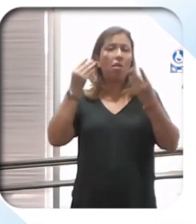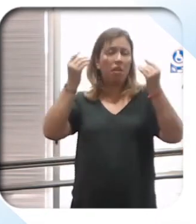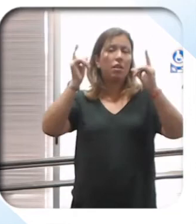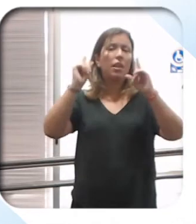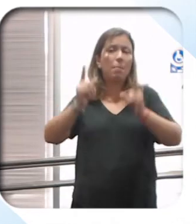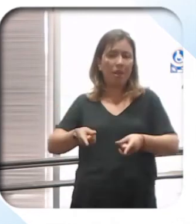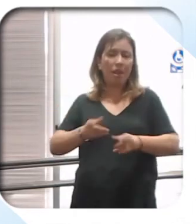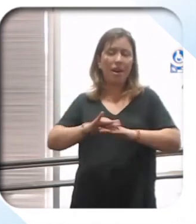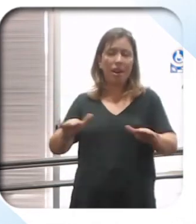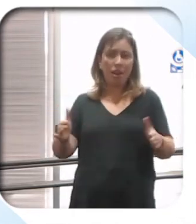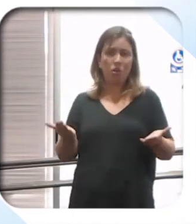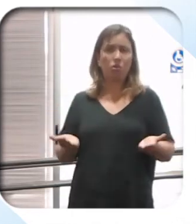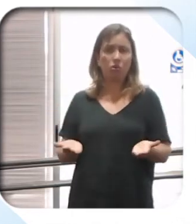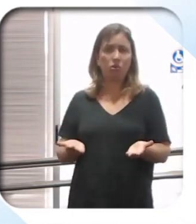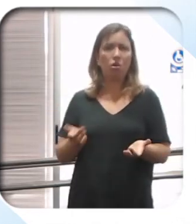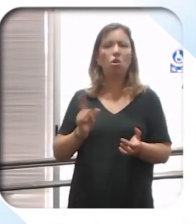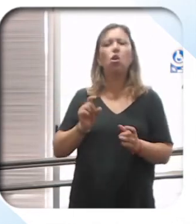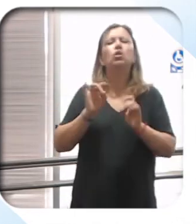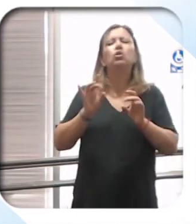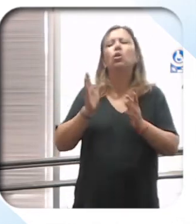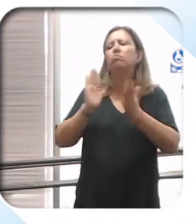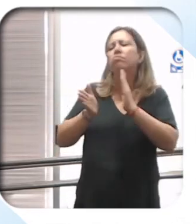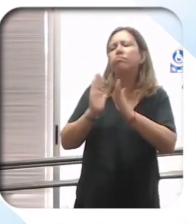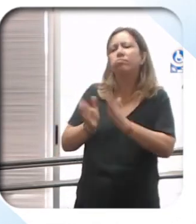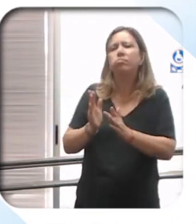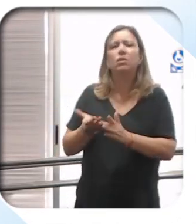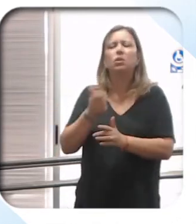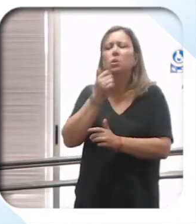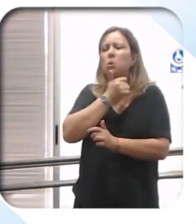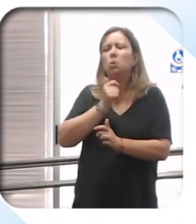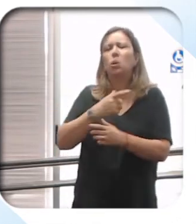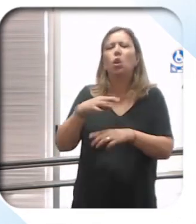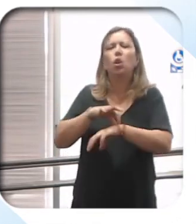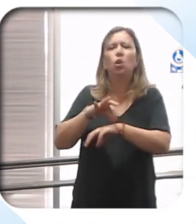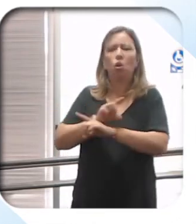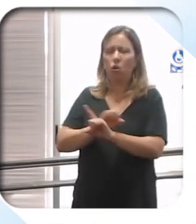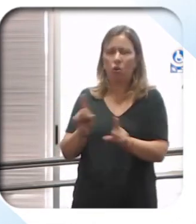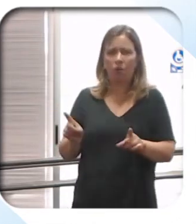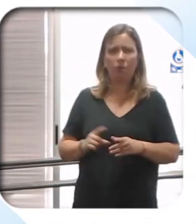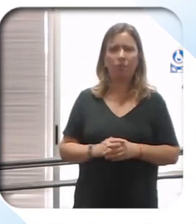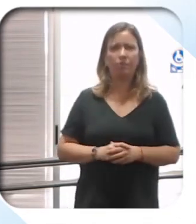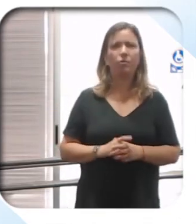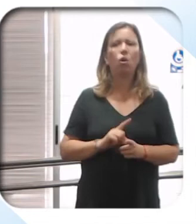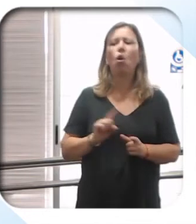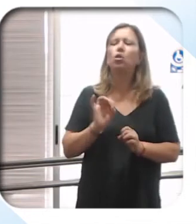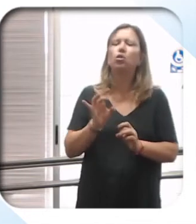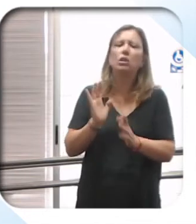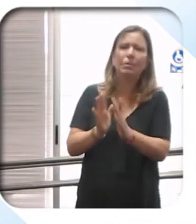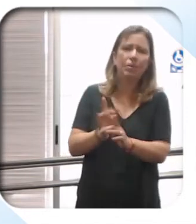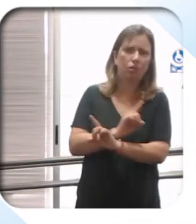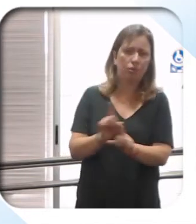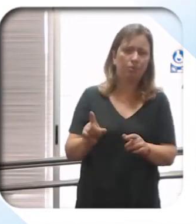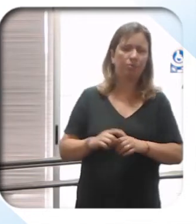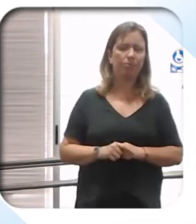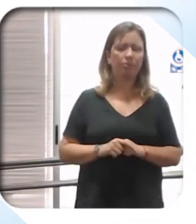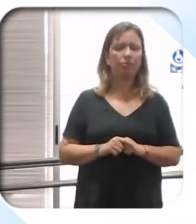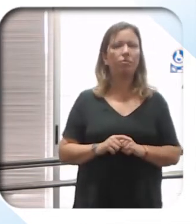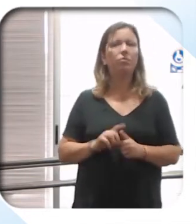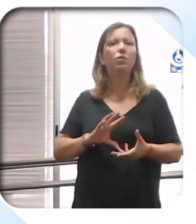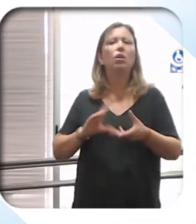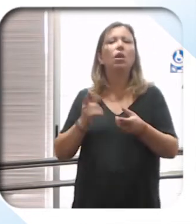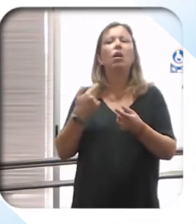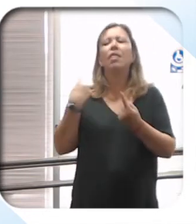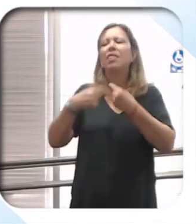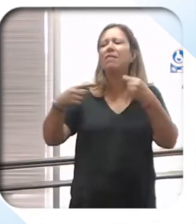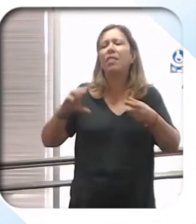vida de estos niños. No solo terapias, no solo tratamiento, ¿sí? Buscar